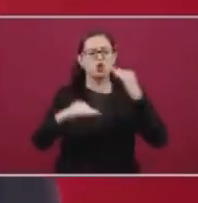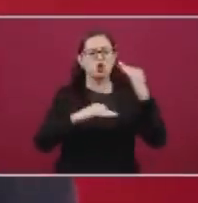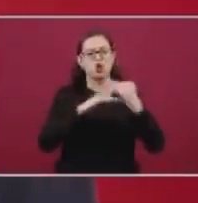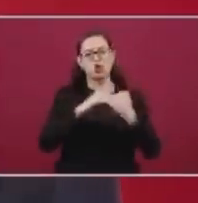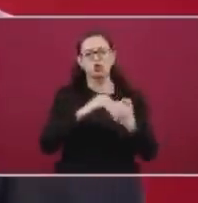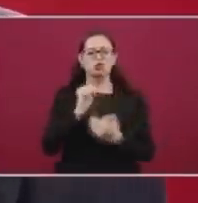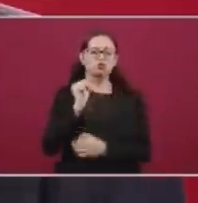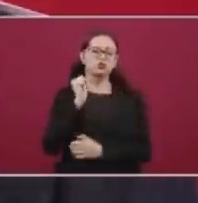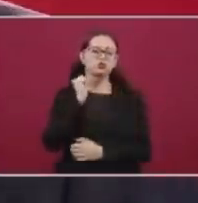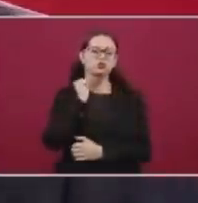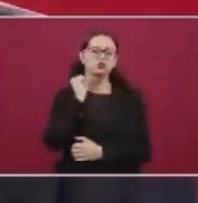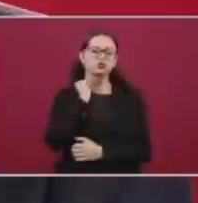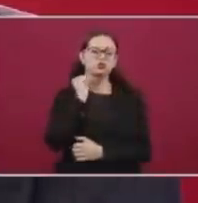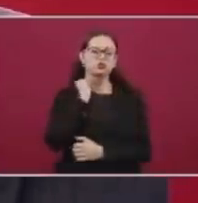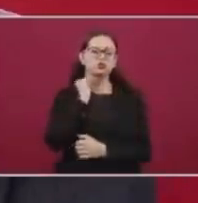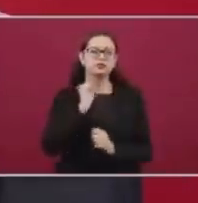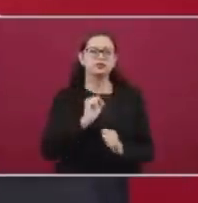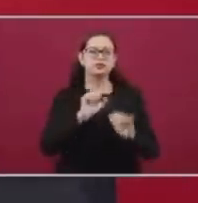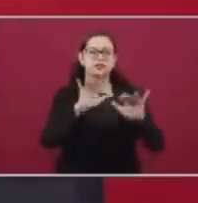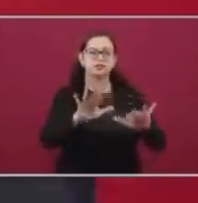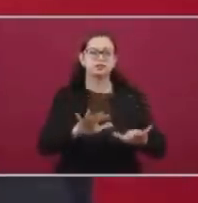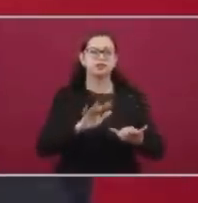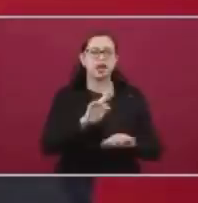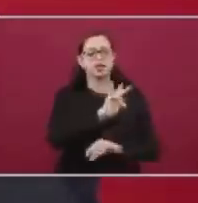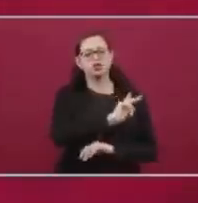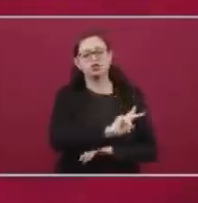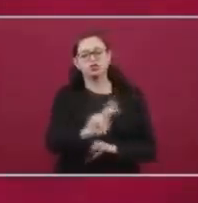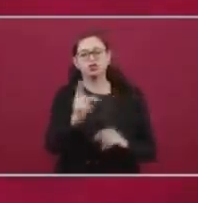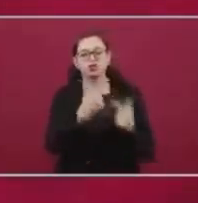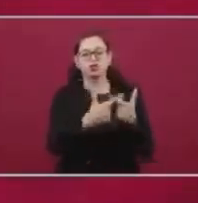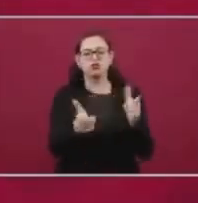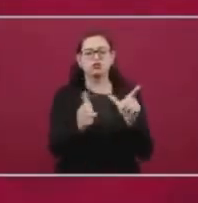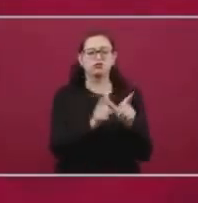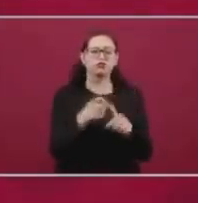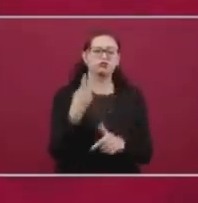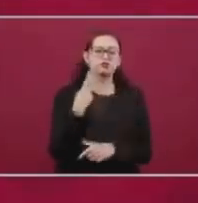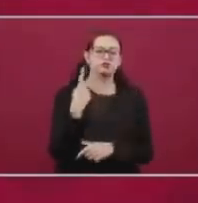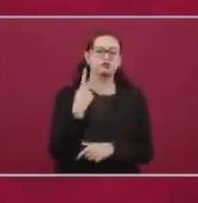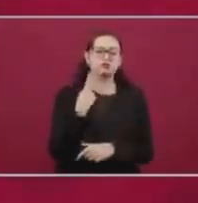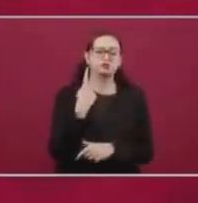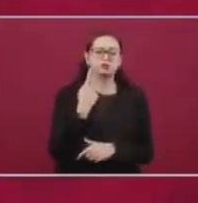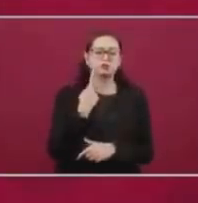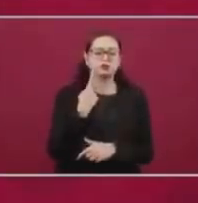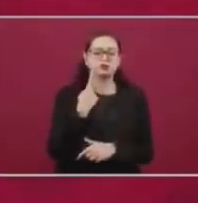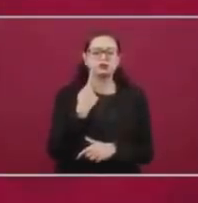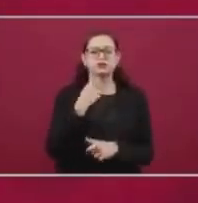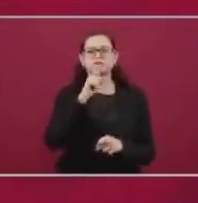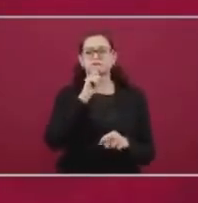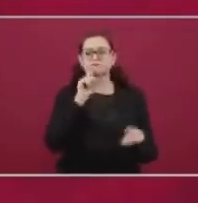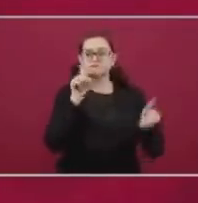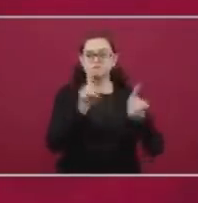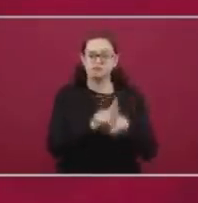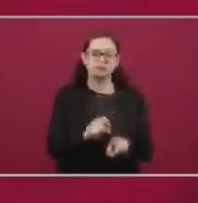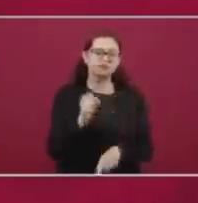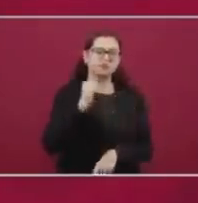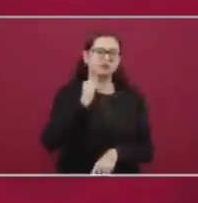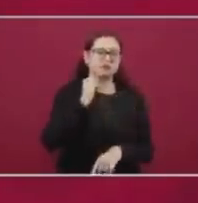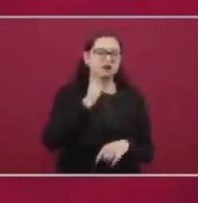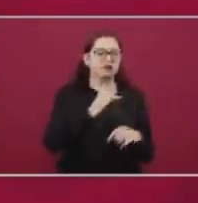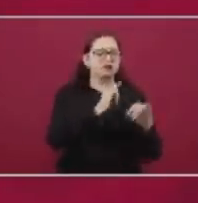senadores de todos los partidos, a los independientes,